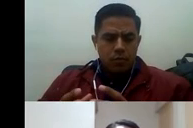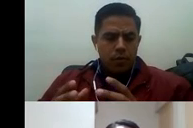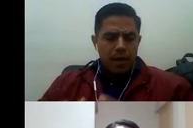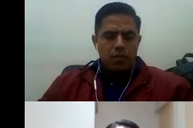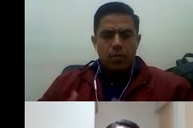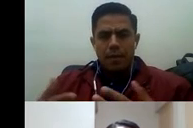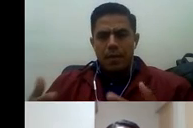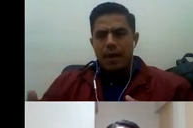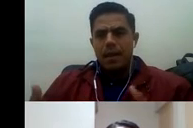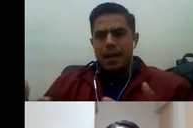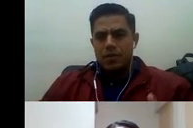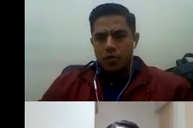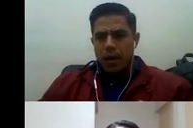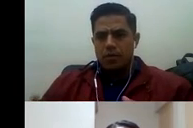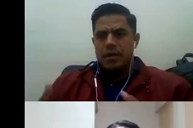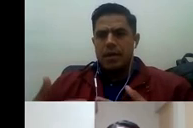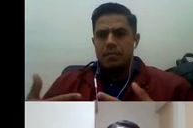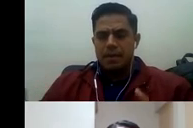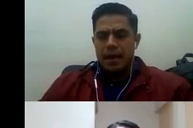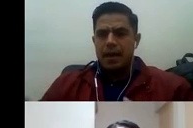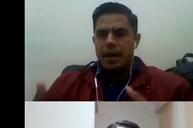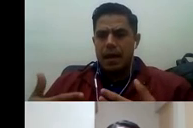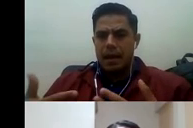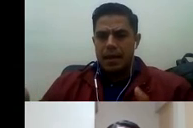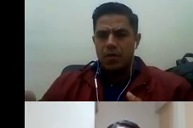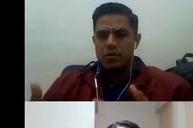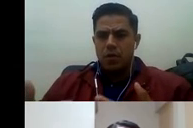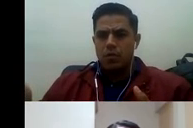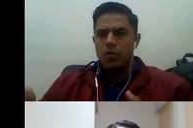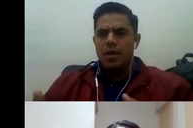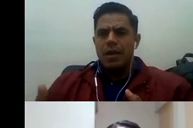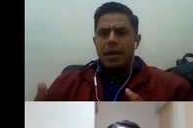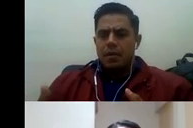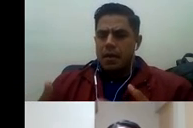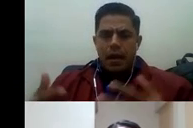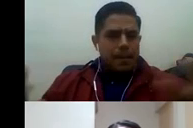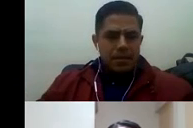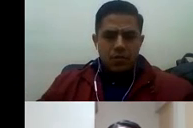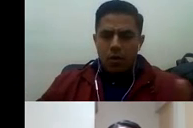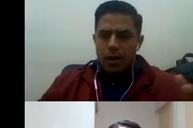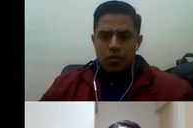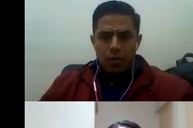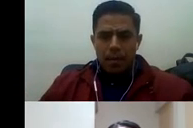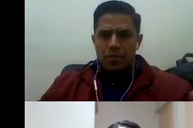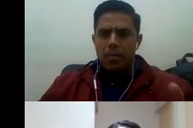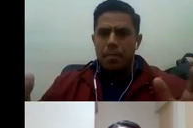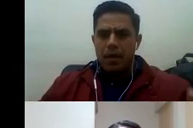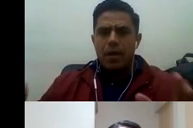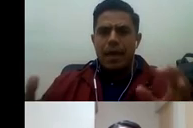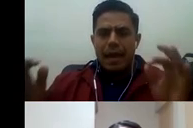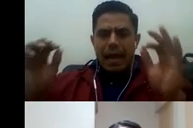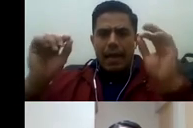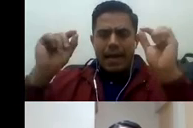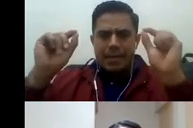un formato muy amigable a la lectura, o sea, que invitara a leerlo. Segundo, a veces no lo leemos completo, pero